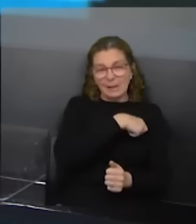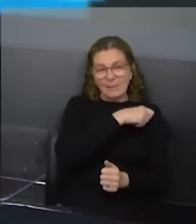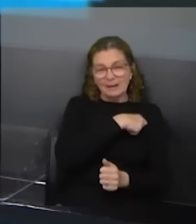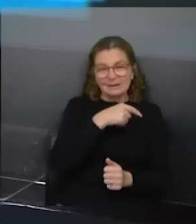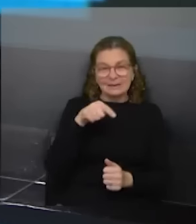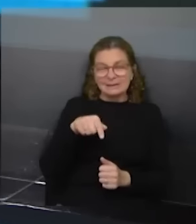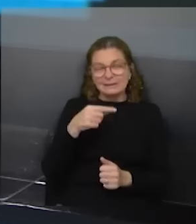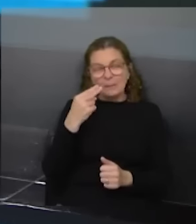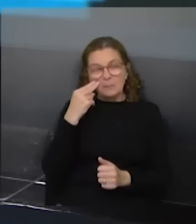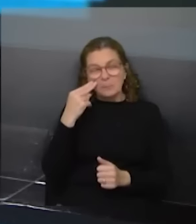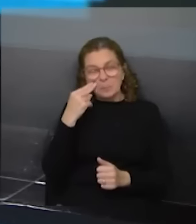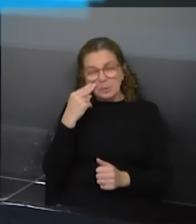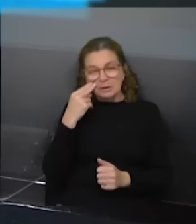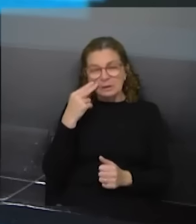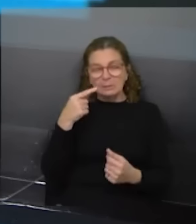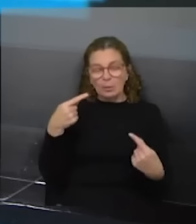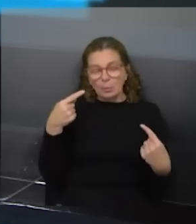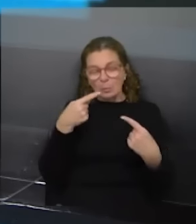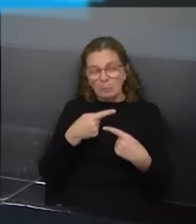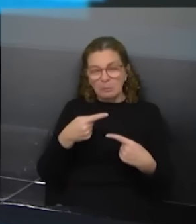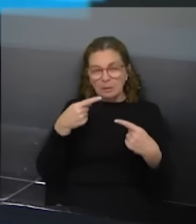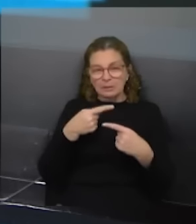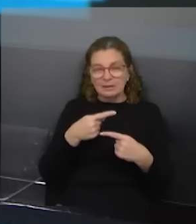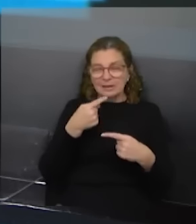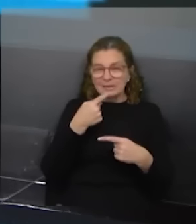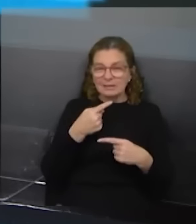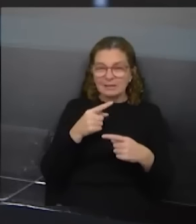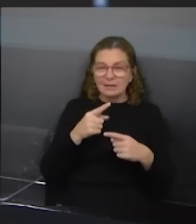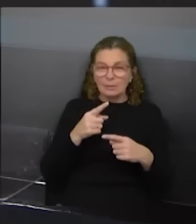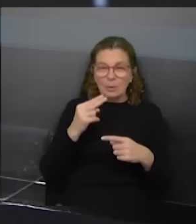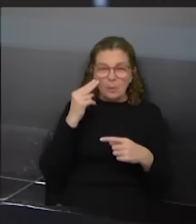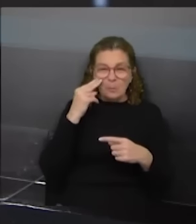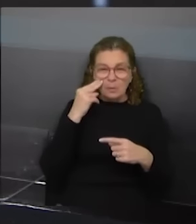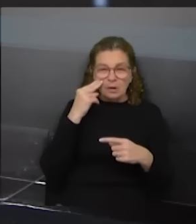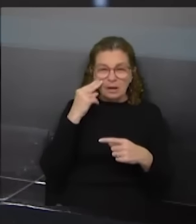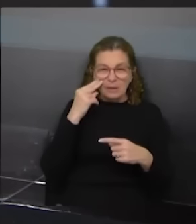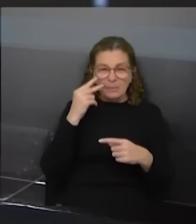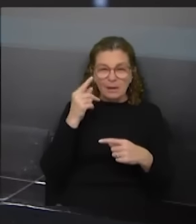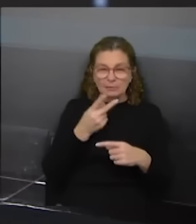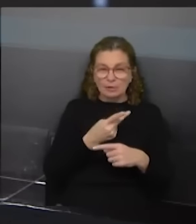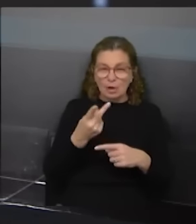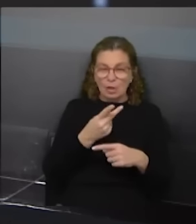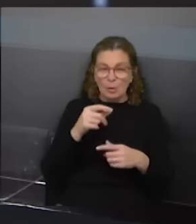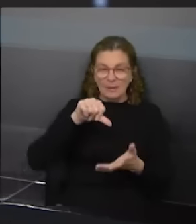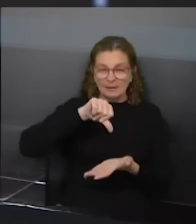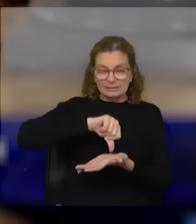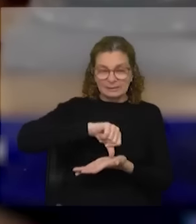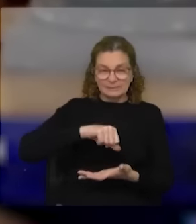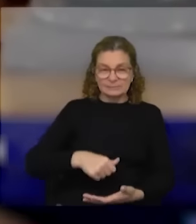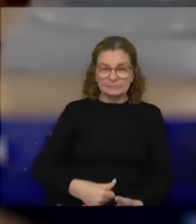polémica que Existe en este enfrentamiento que ha generado incluso una crisis diplomática entre ambos